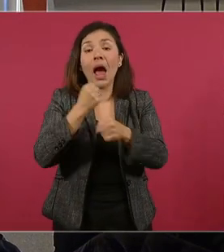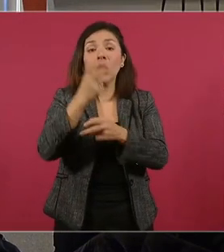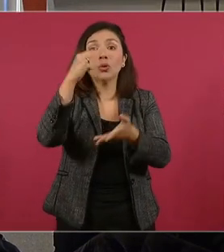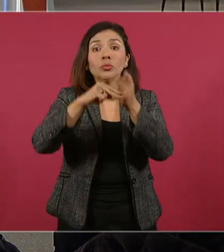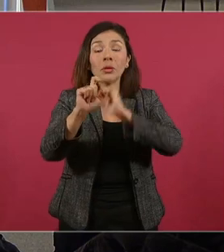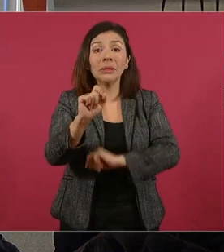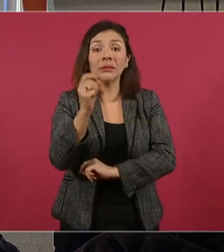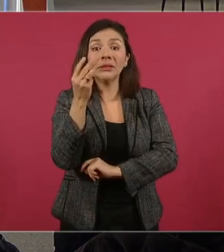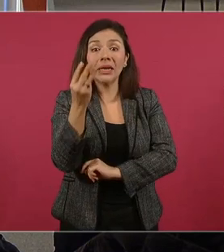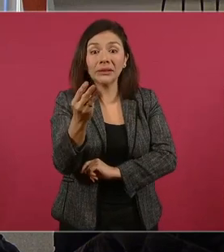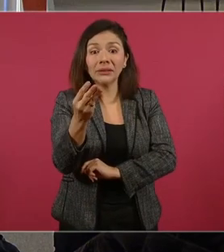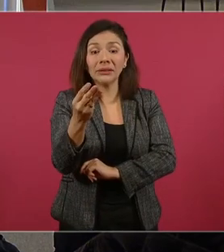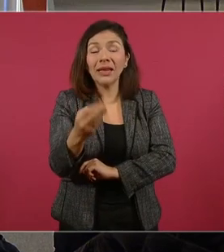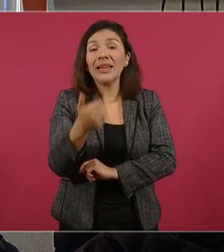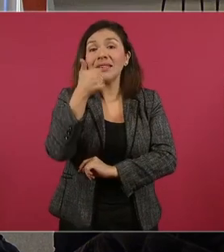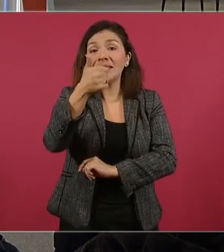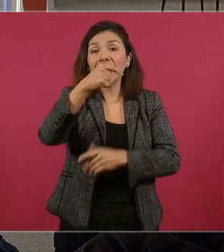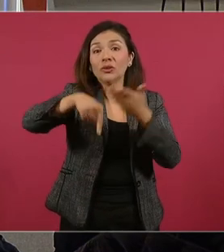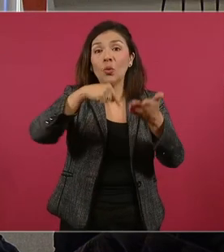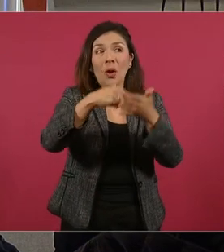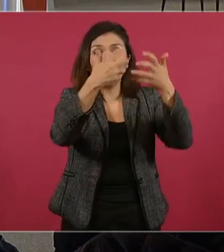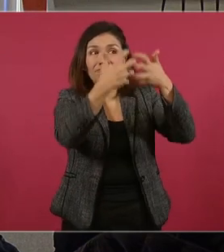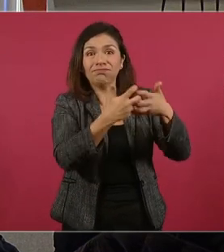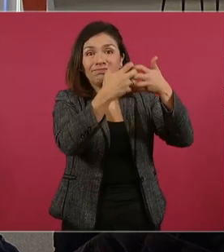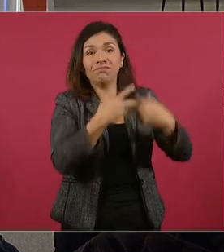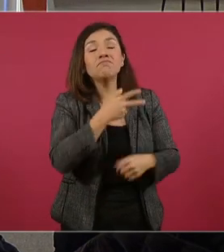2023, en las 6 refinerías,